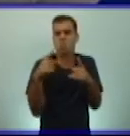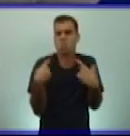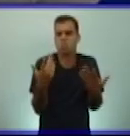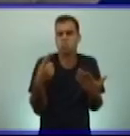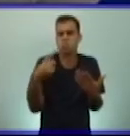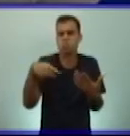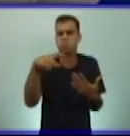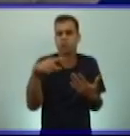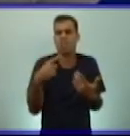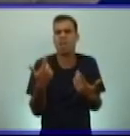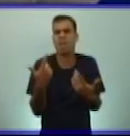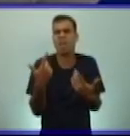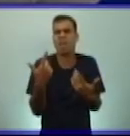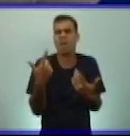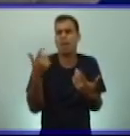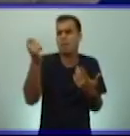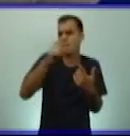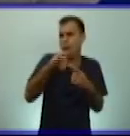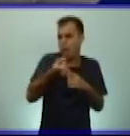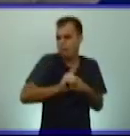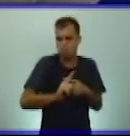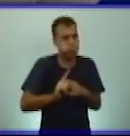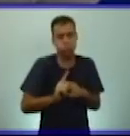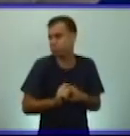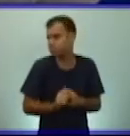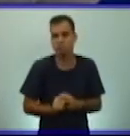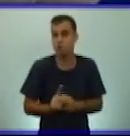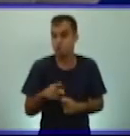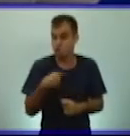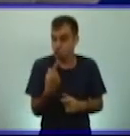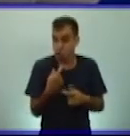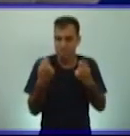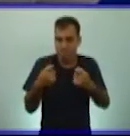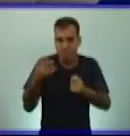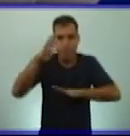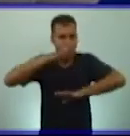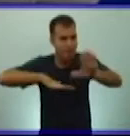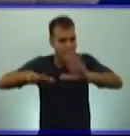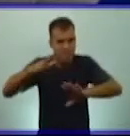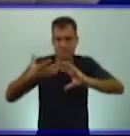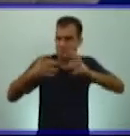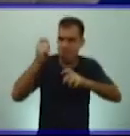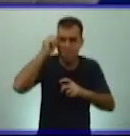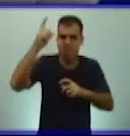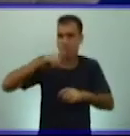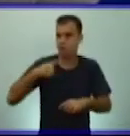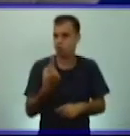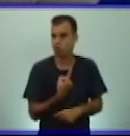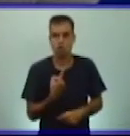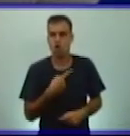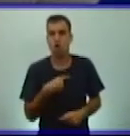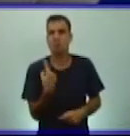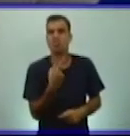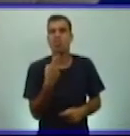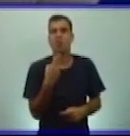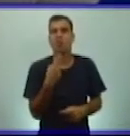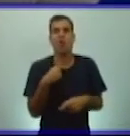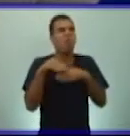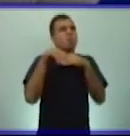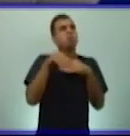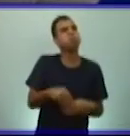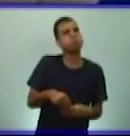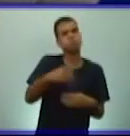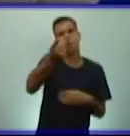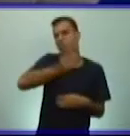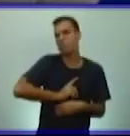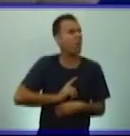Es un mensaje de que nosotros debemos defender nuestros ideales y no unirnos políticamente a nadie cuando